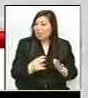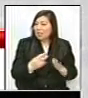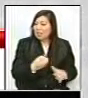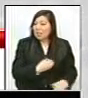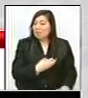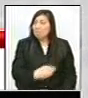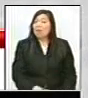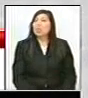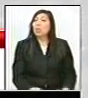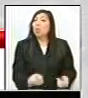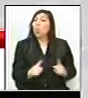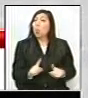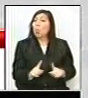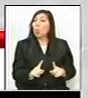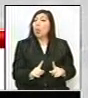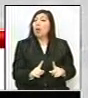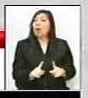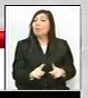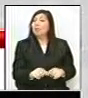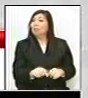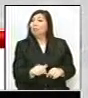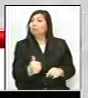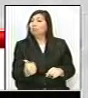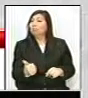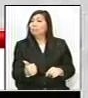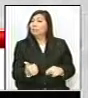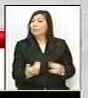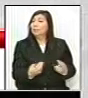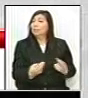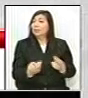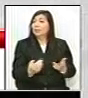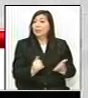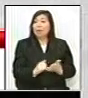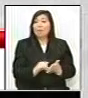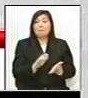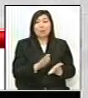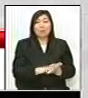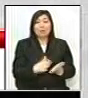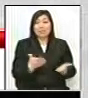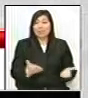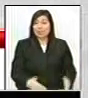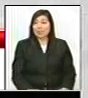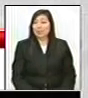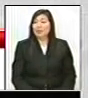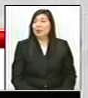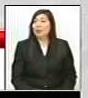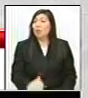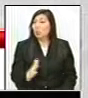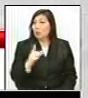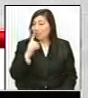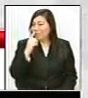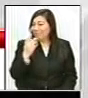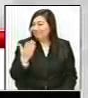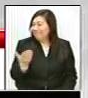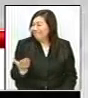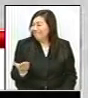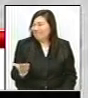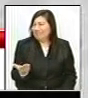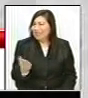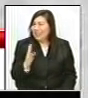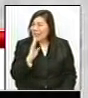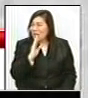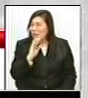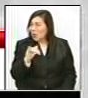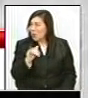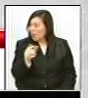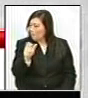de mayo, cuando, por otro lado, estás reconociendo de que la aprobación de la ratificación fue el 5 de junio. ¿Estamos hablando de la